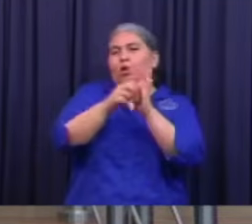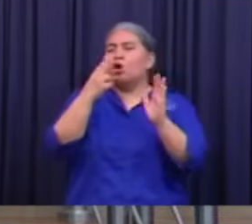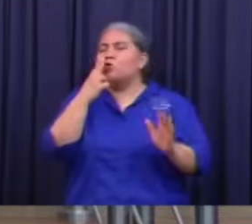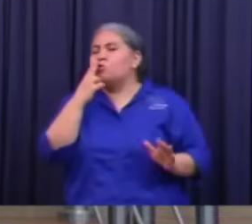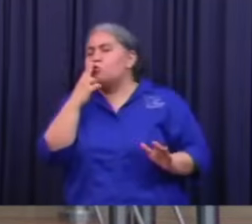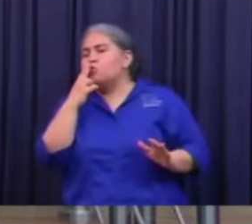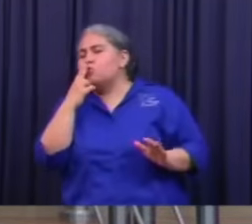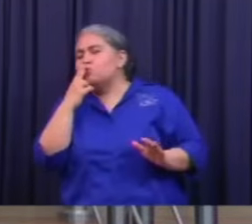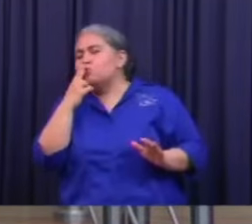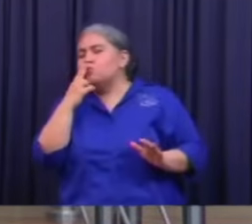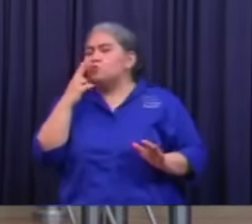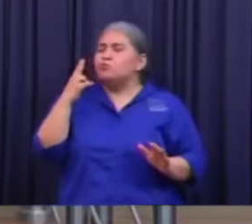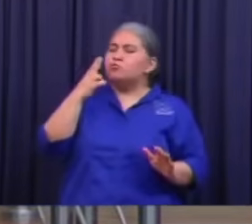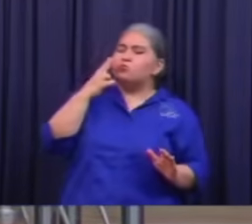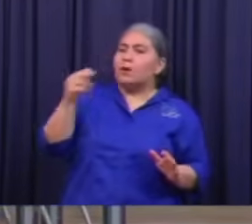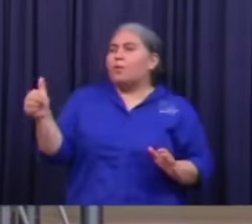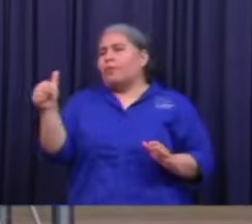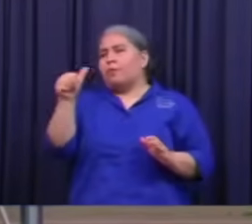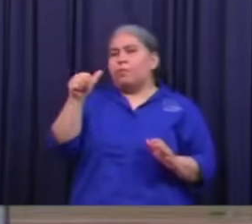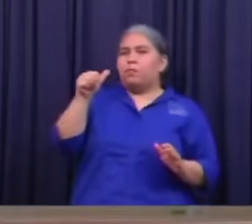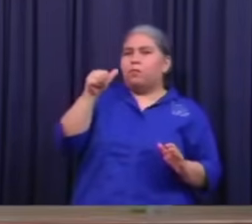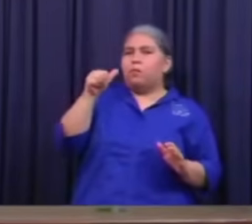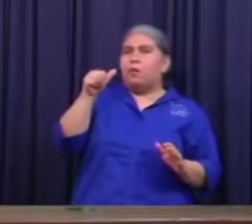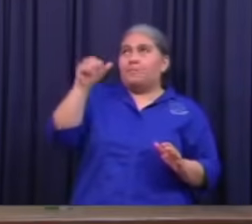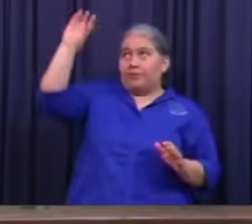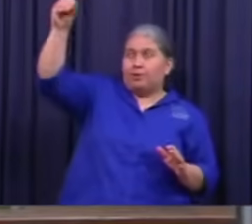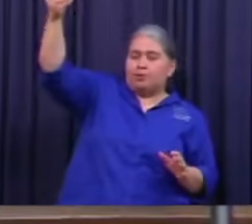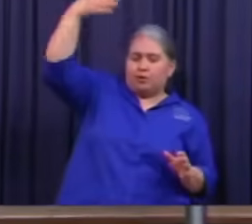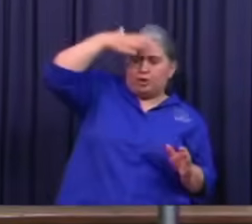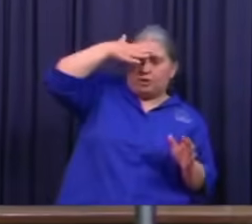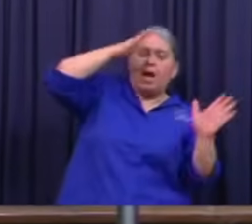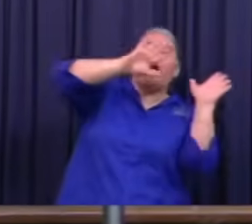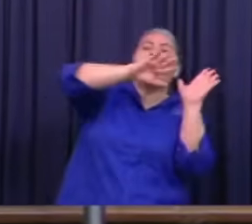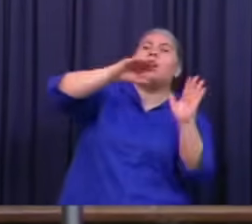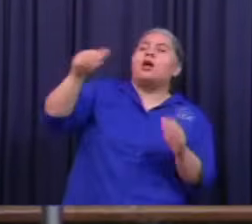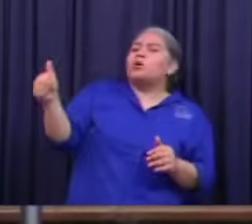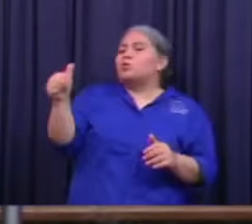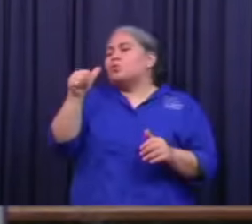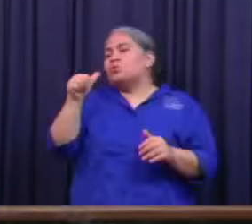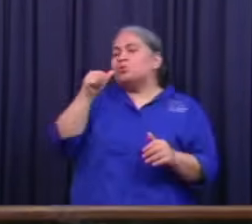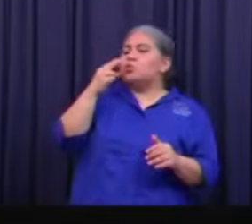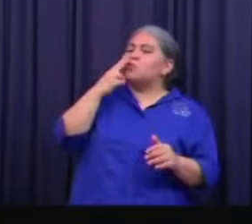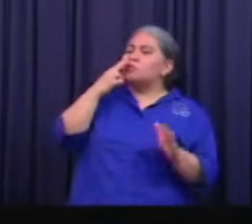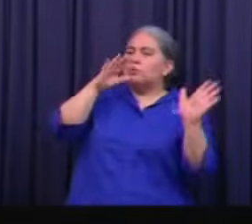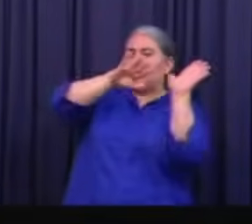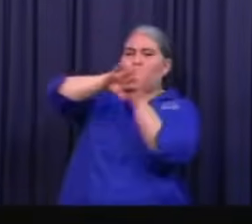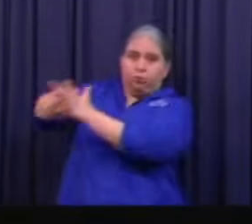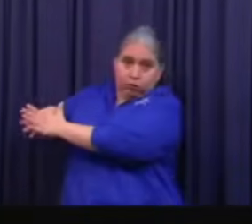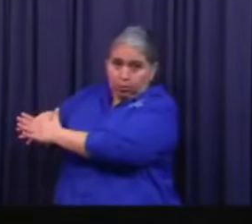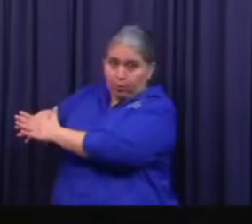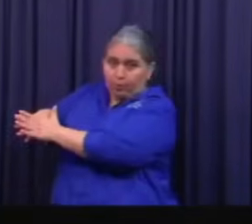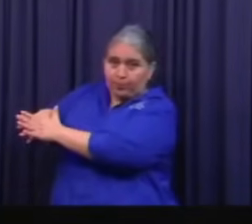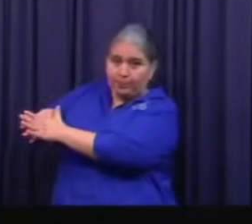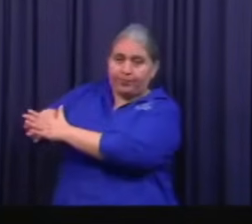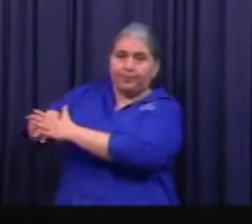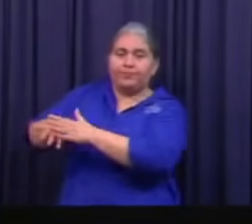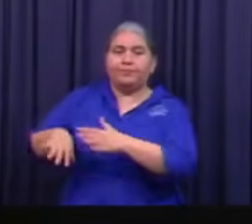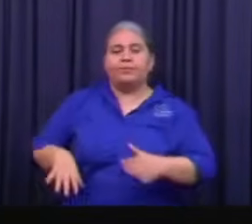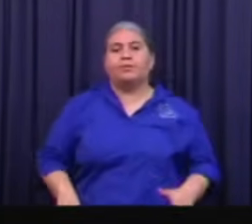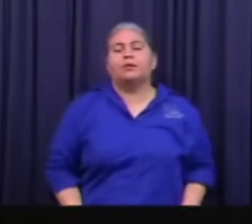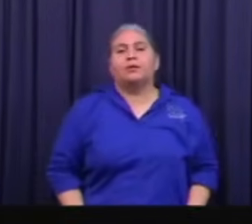yo la gracia Entonces le digo esto porque porque Qué cosa habrá en su corazón que usted no